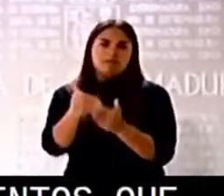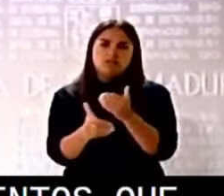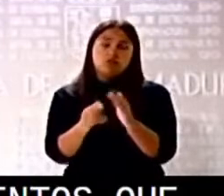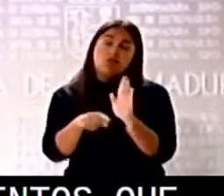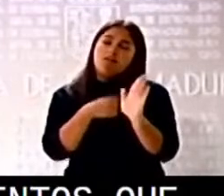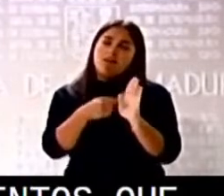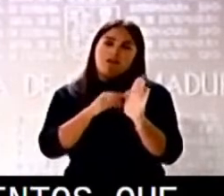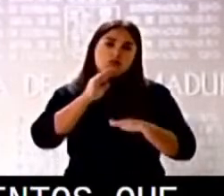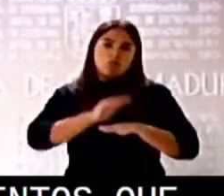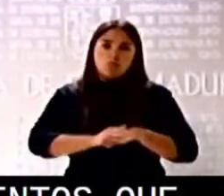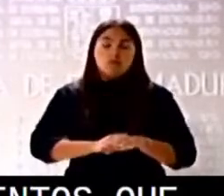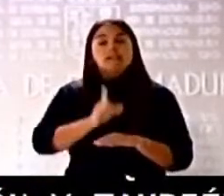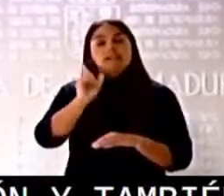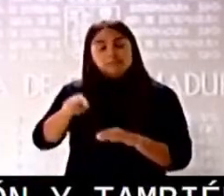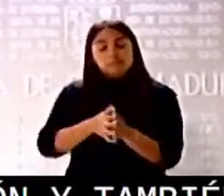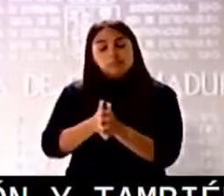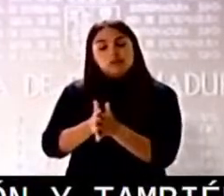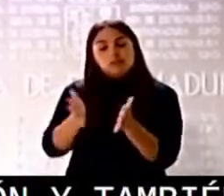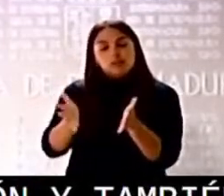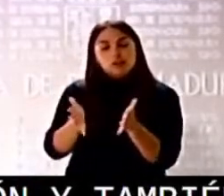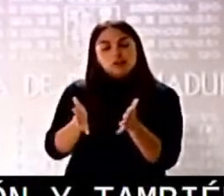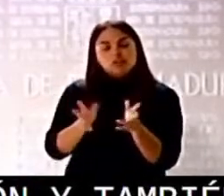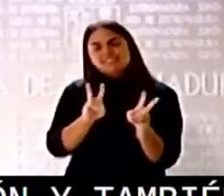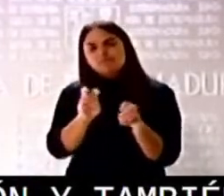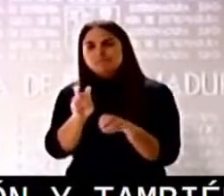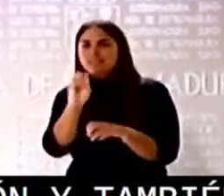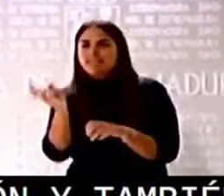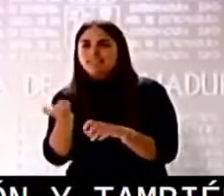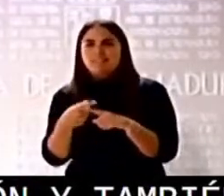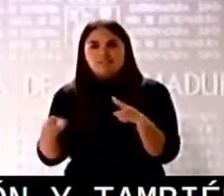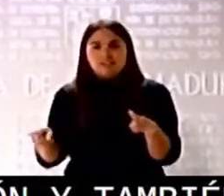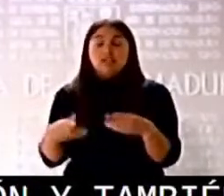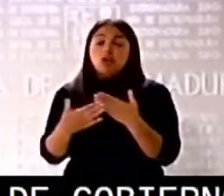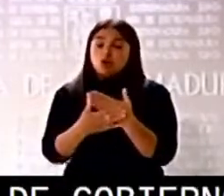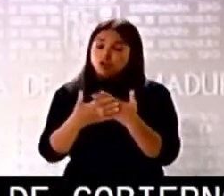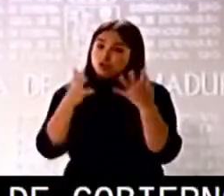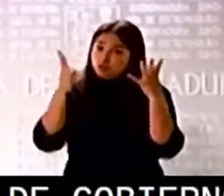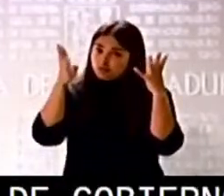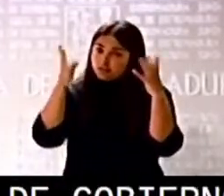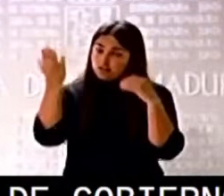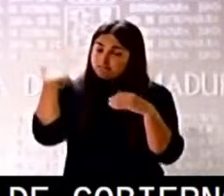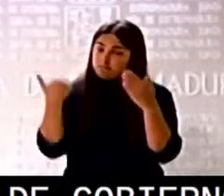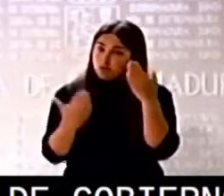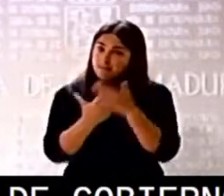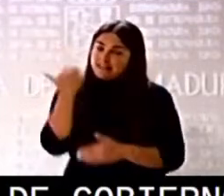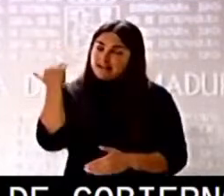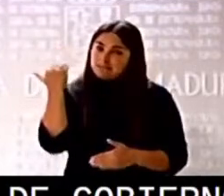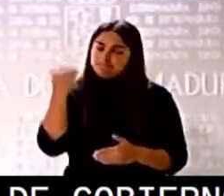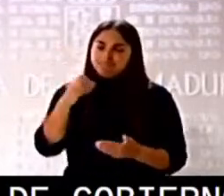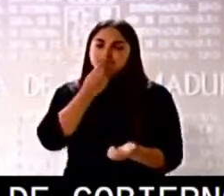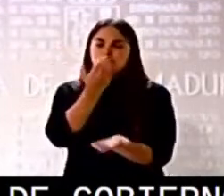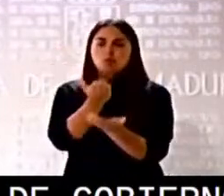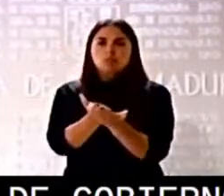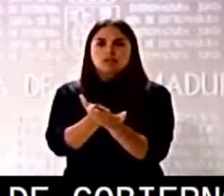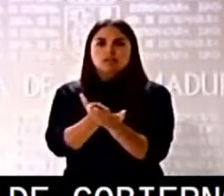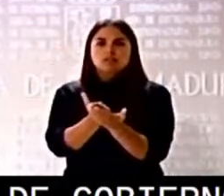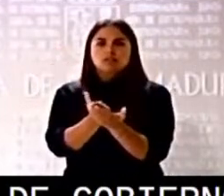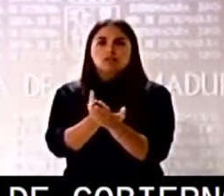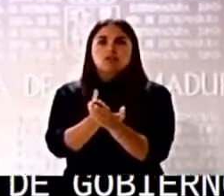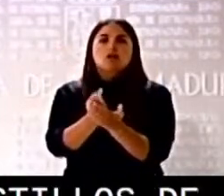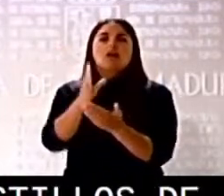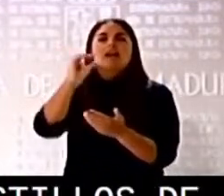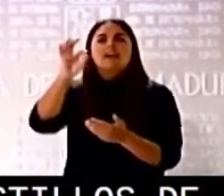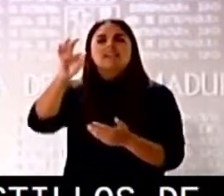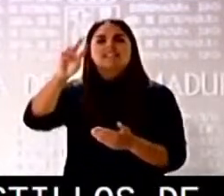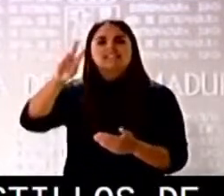legislación y también unas motivaciones distintas, el Consejo de Gobierno de esta mañana ha propuesto a Dámaso Castellote Caballero